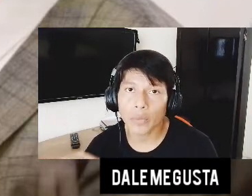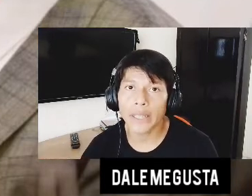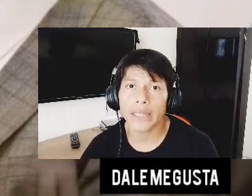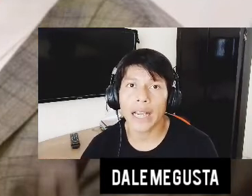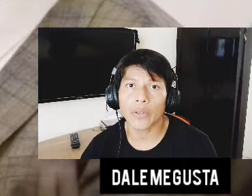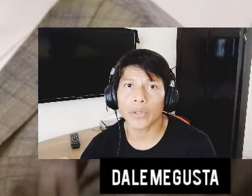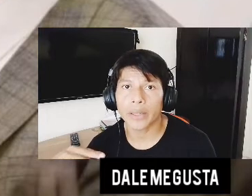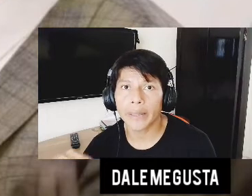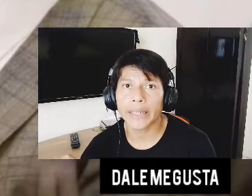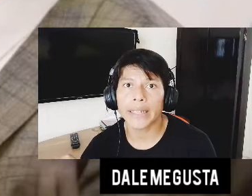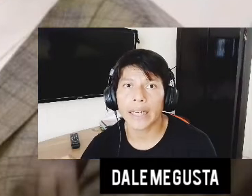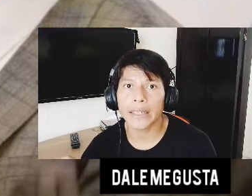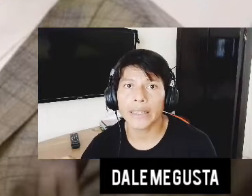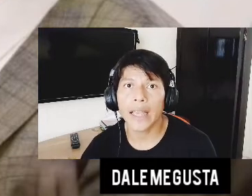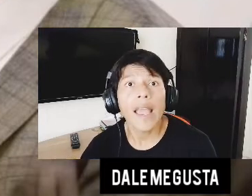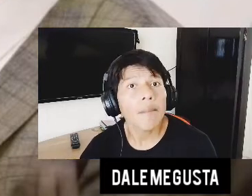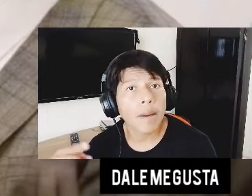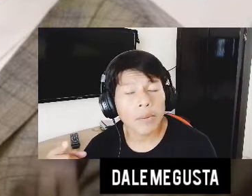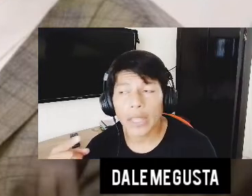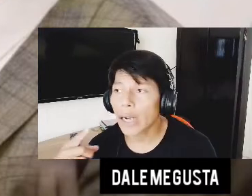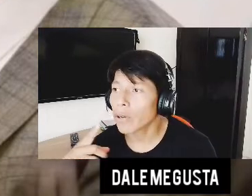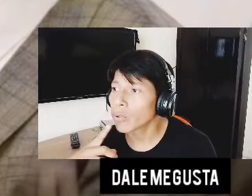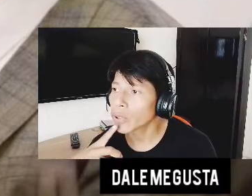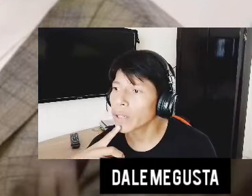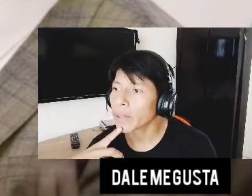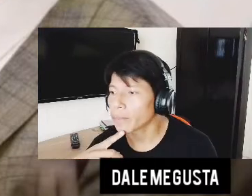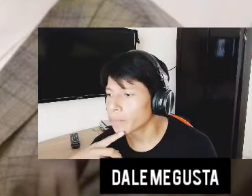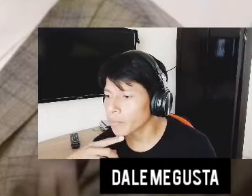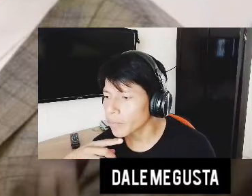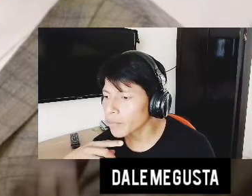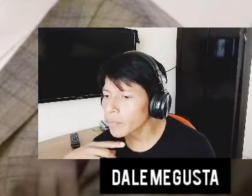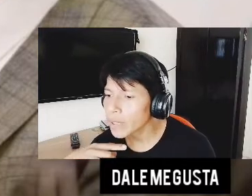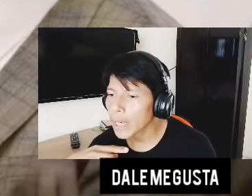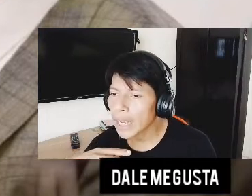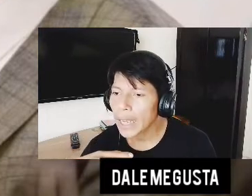mexicano, a los mexicanos y mexicanas, vamos a darlo a conocer.